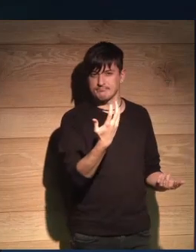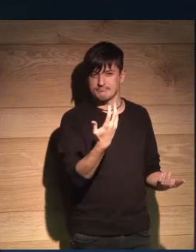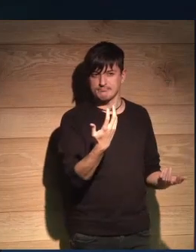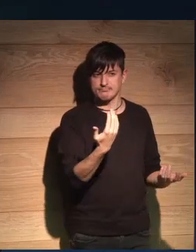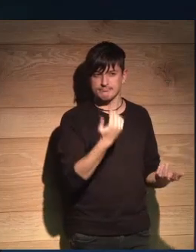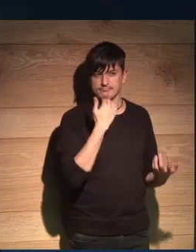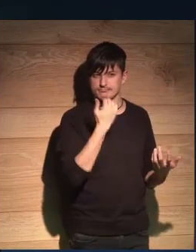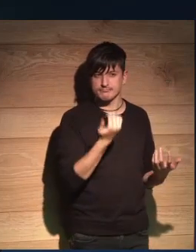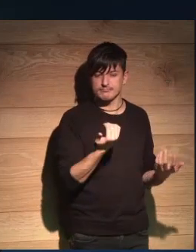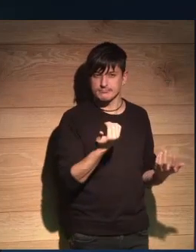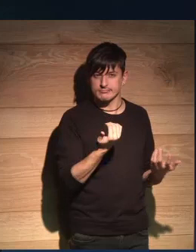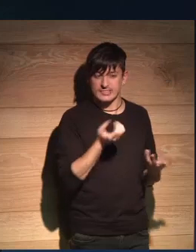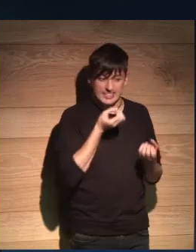determinadas